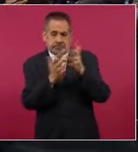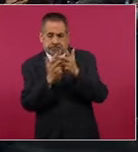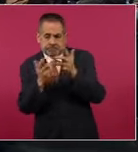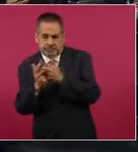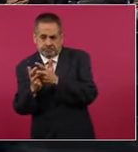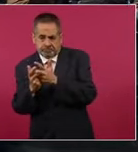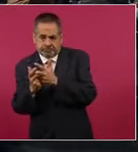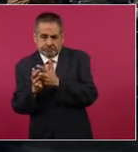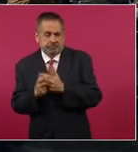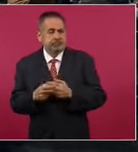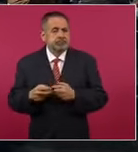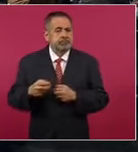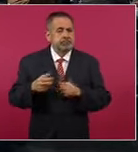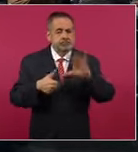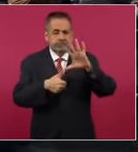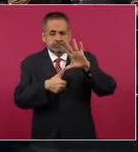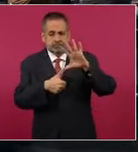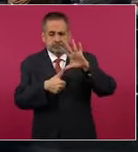en América del Norte,